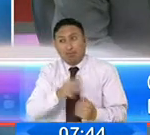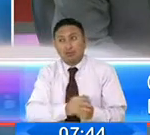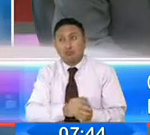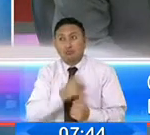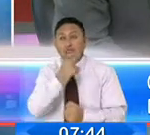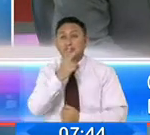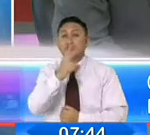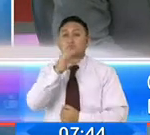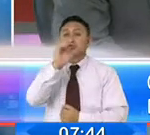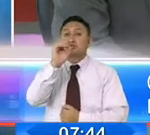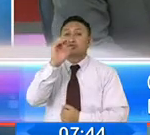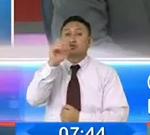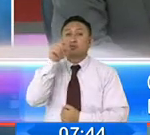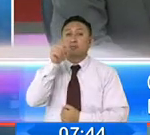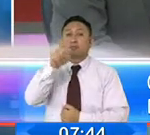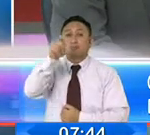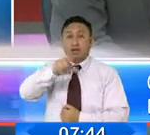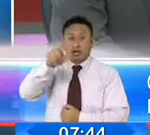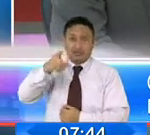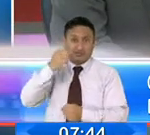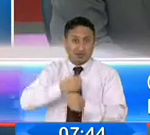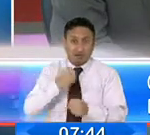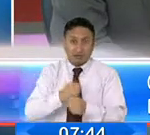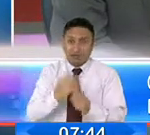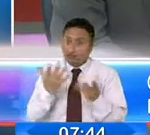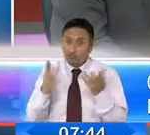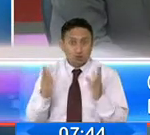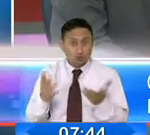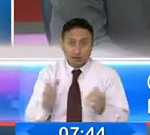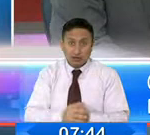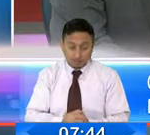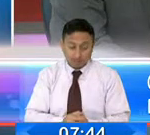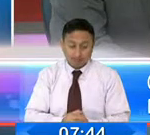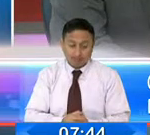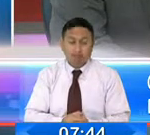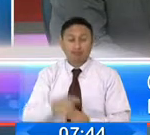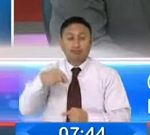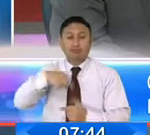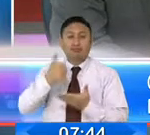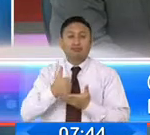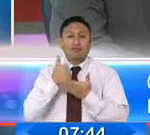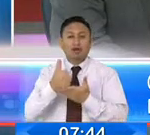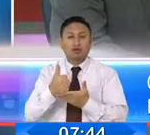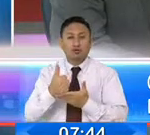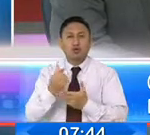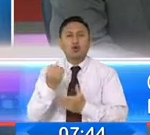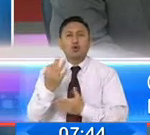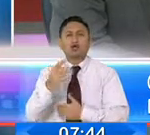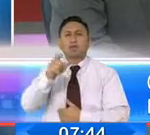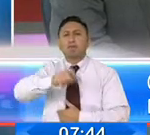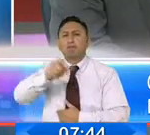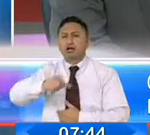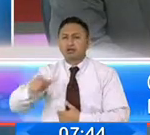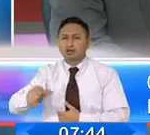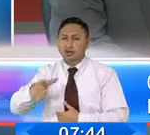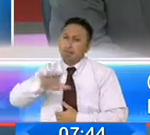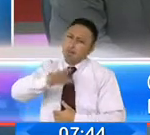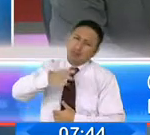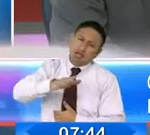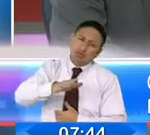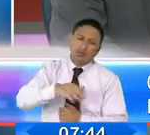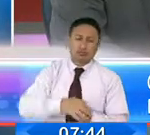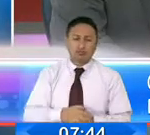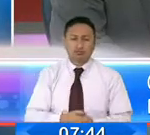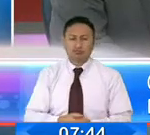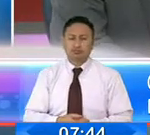200,000 ciudadanos ecuatorianos desempleados. ¿La proyección de ayuda para cuántos ciudadanos estaría establecida en